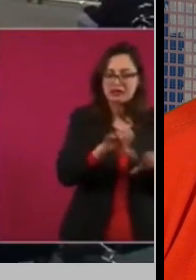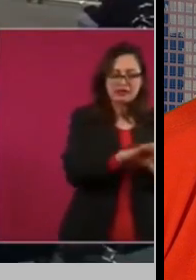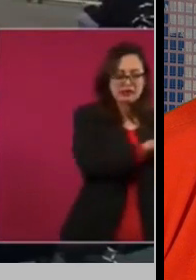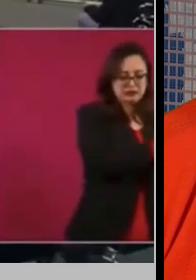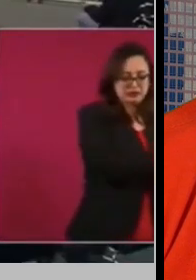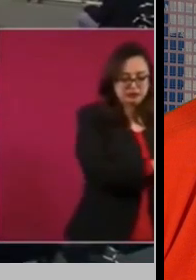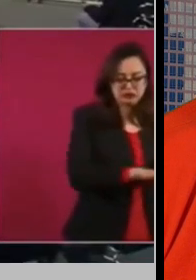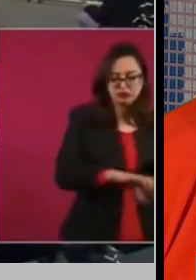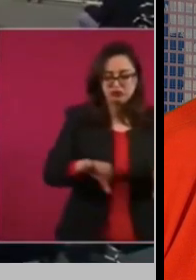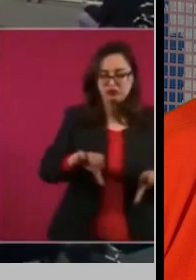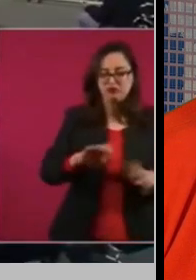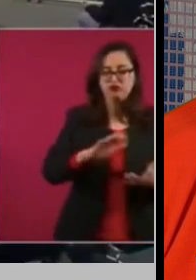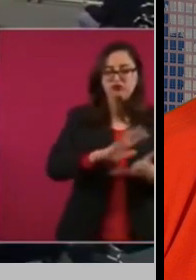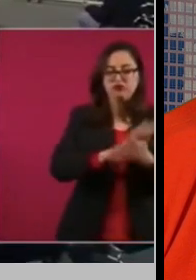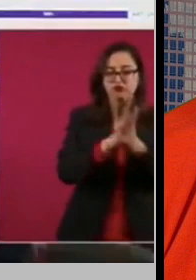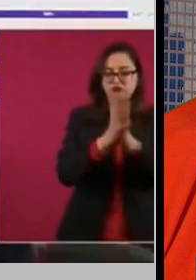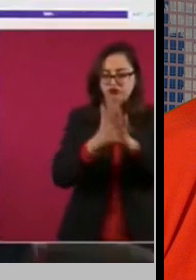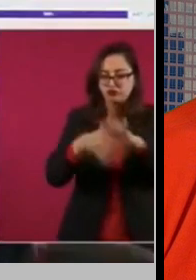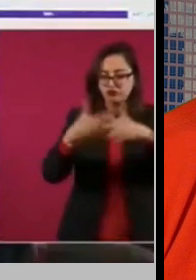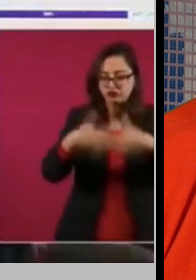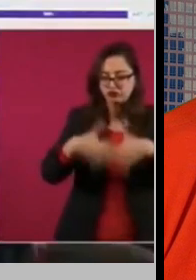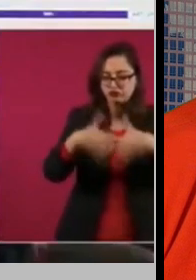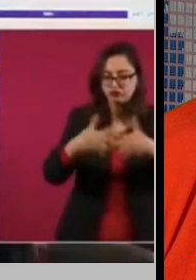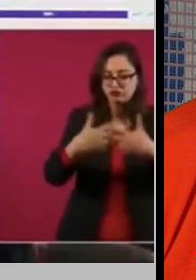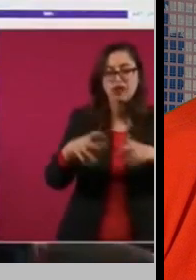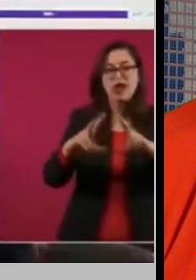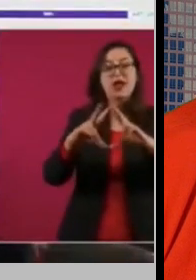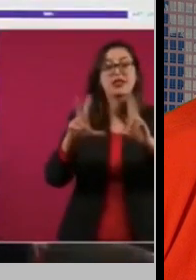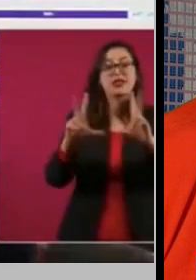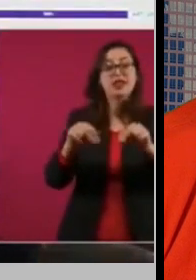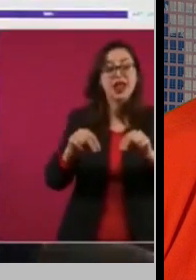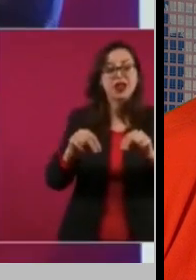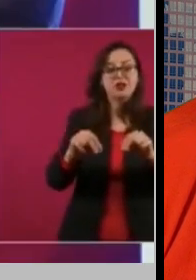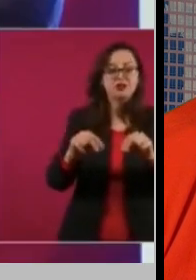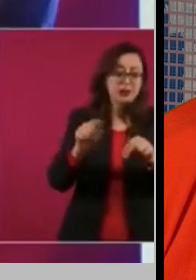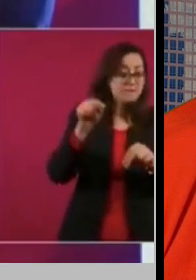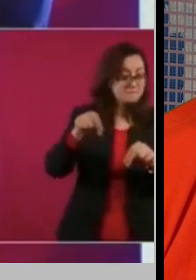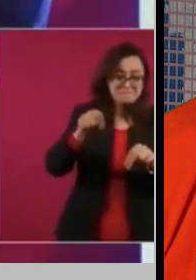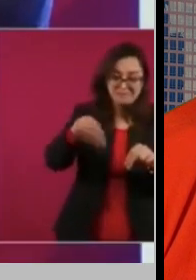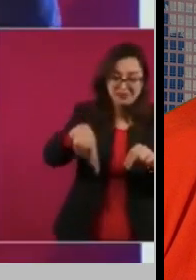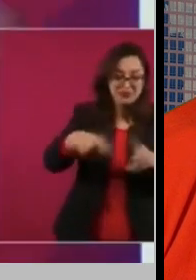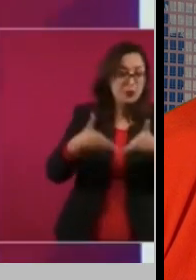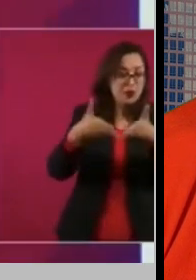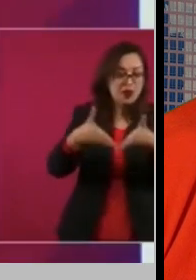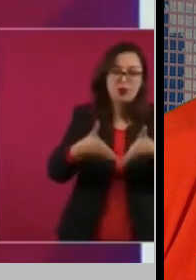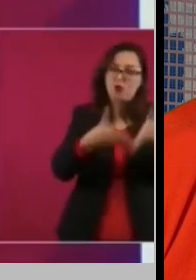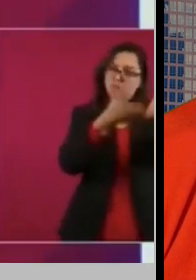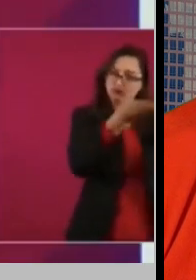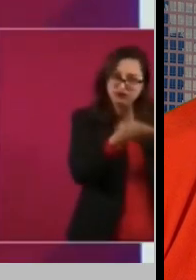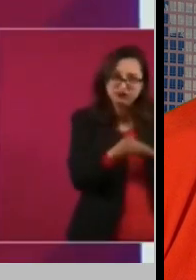se congela y se lleva y allá se regasifica,